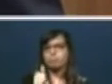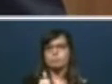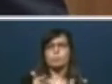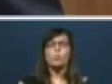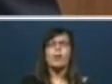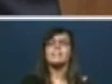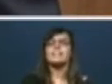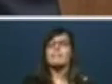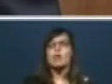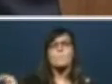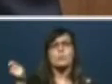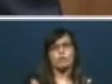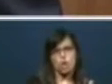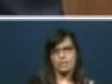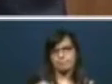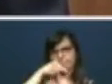servicios